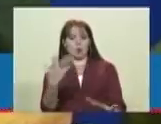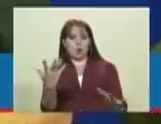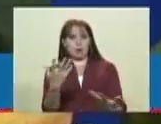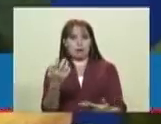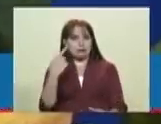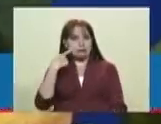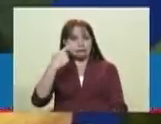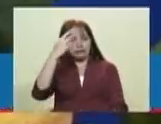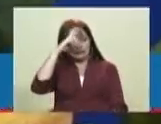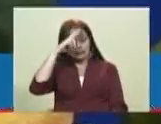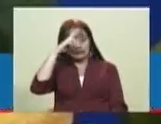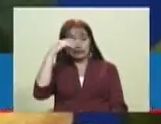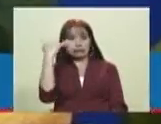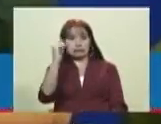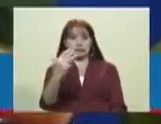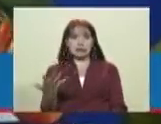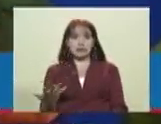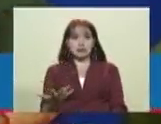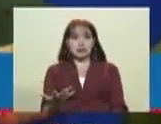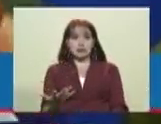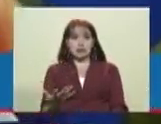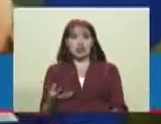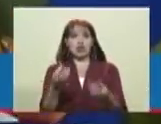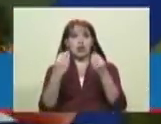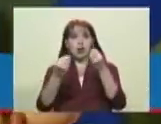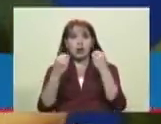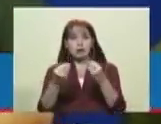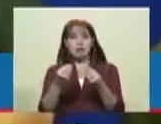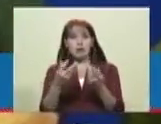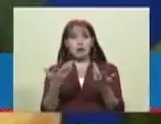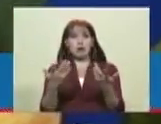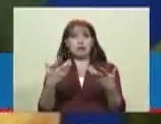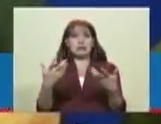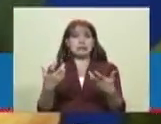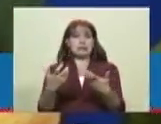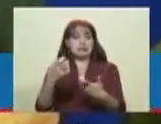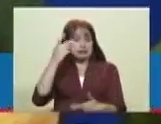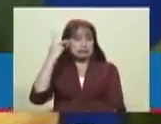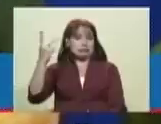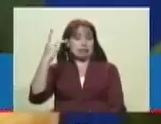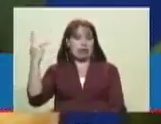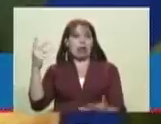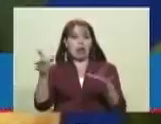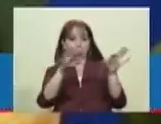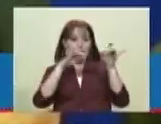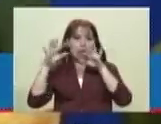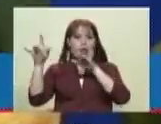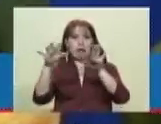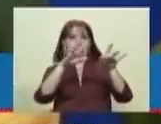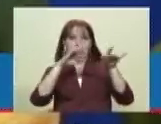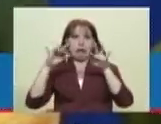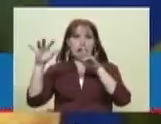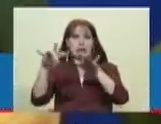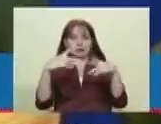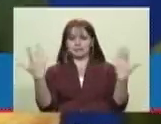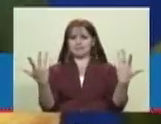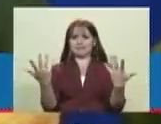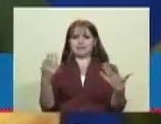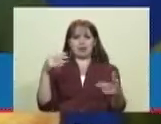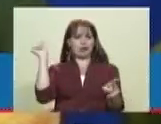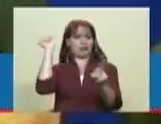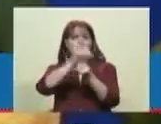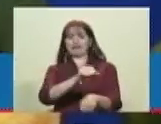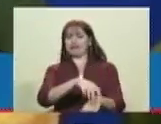Imposible. Ni que se busquen al papá de los papás de la guerra psicológica y de la postverdad. Hoy la postverdad quedó hecha